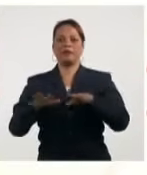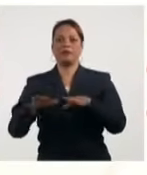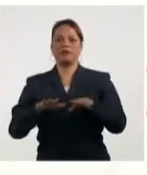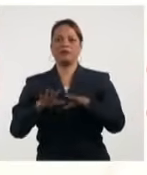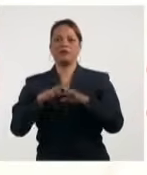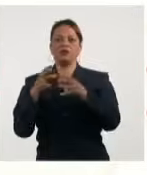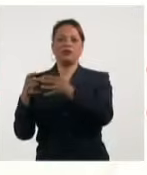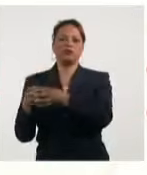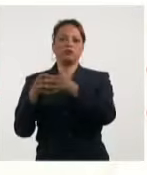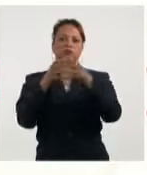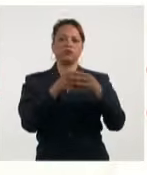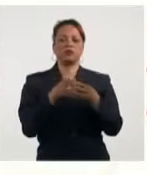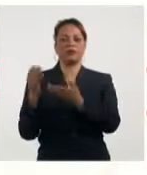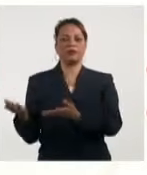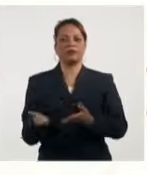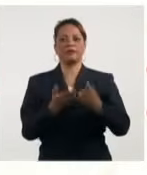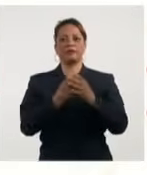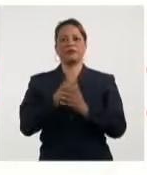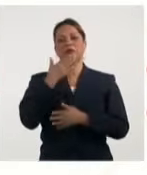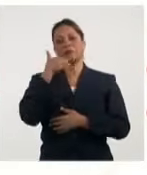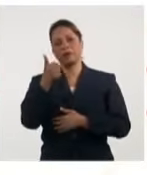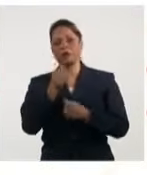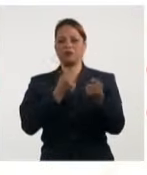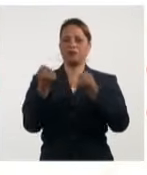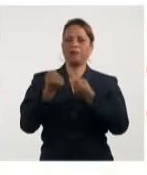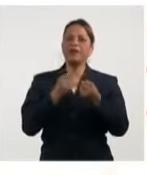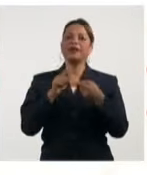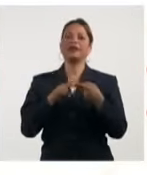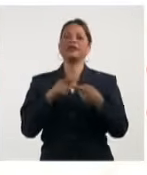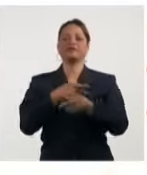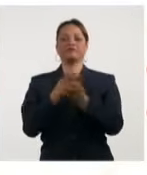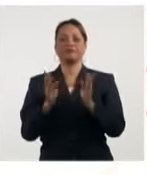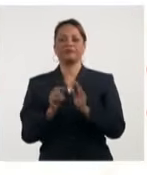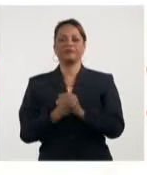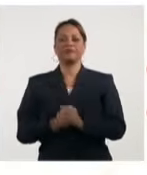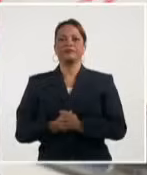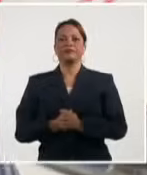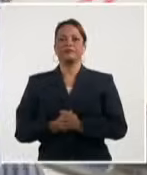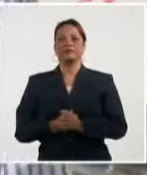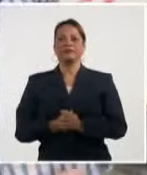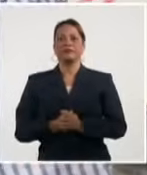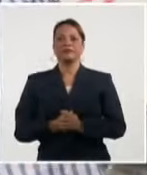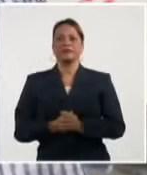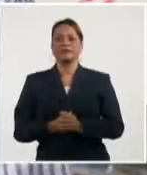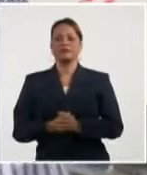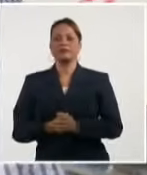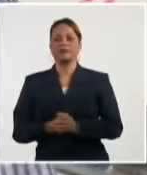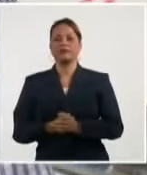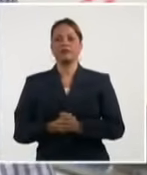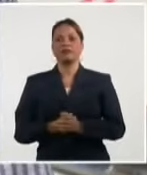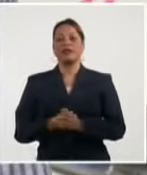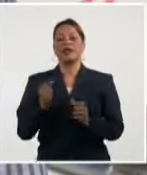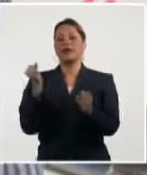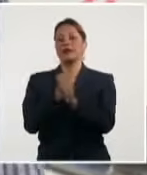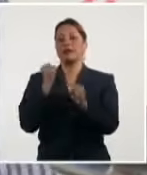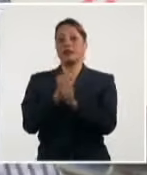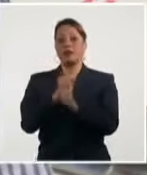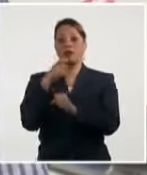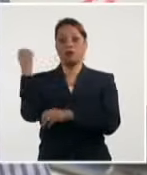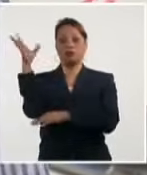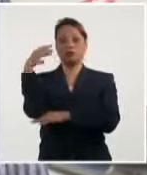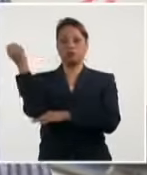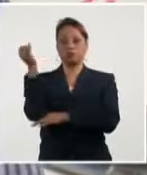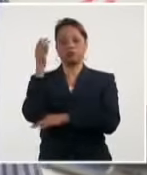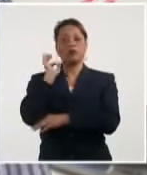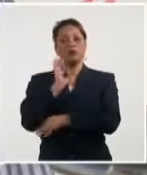tripulaciones que van a recibir esos carros. Los mejores choferes, las bases más priorizadas. Con la puesta en explotación de estas ambulancias, sin duda se va